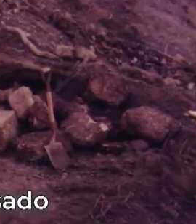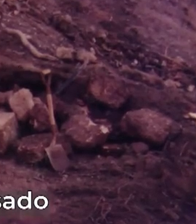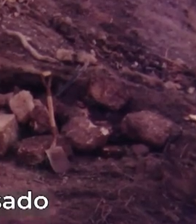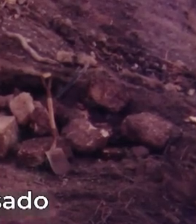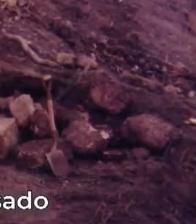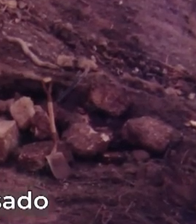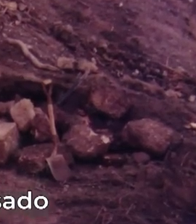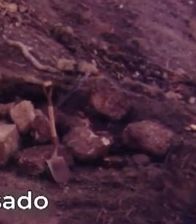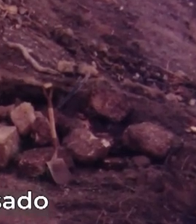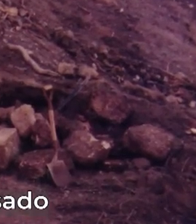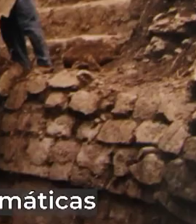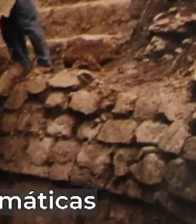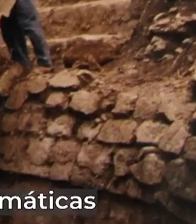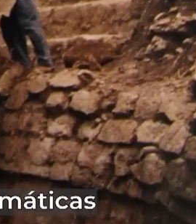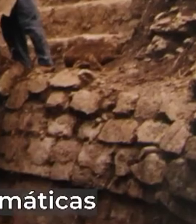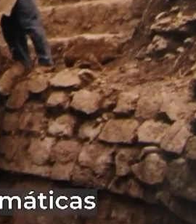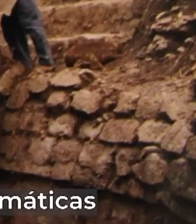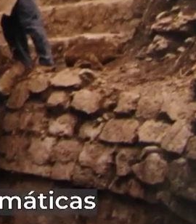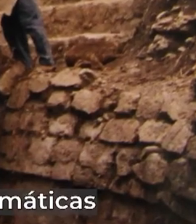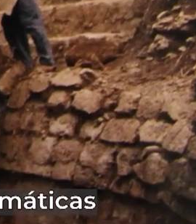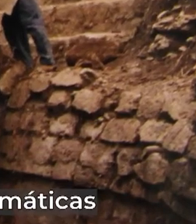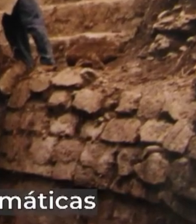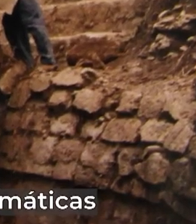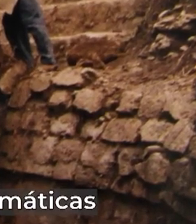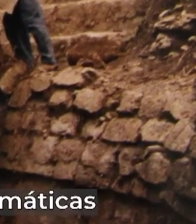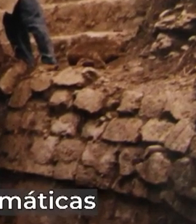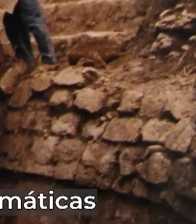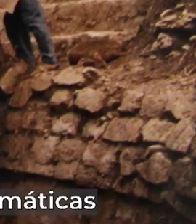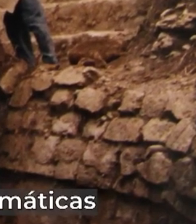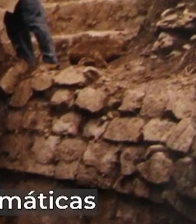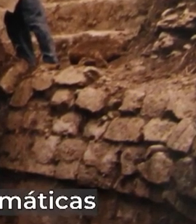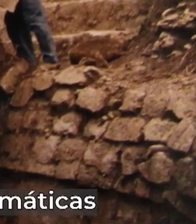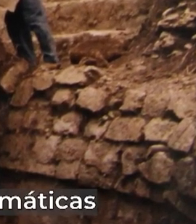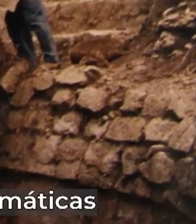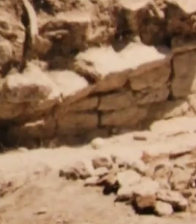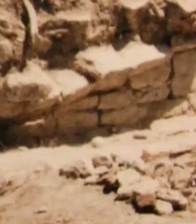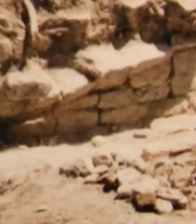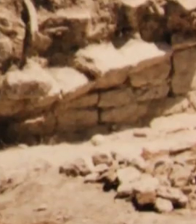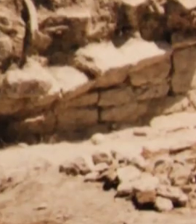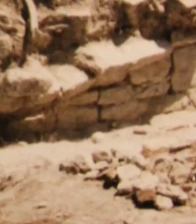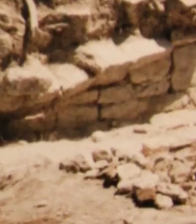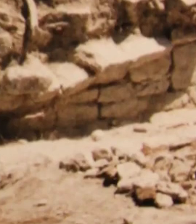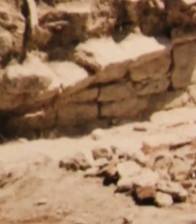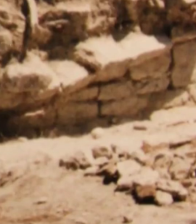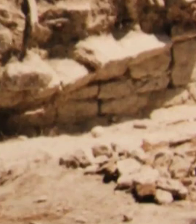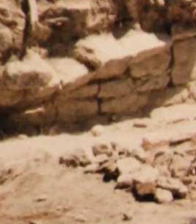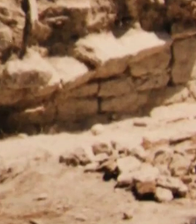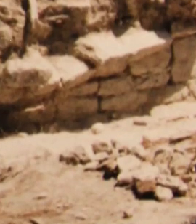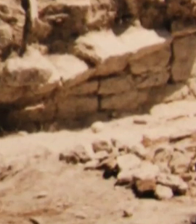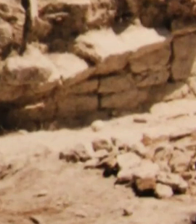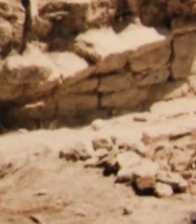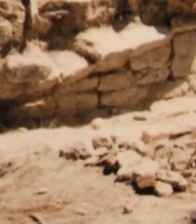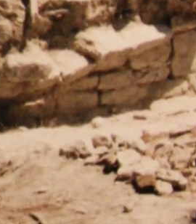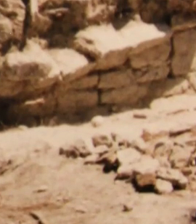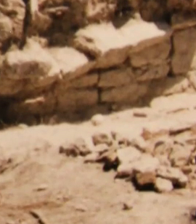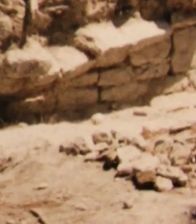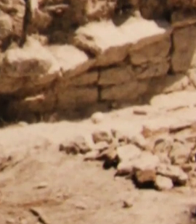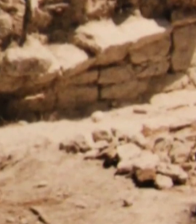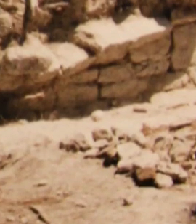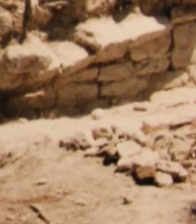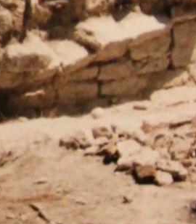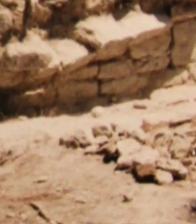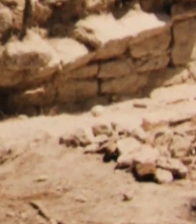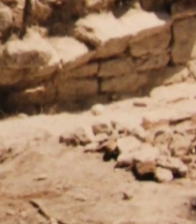del siglo pasado que el INAH emprendió investigaciones sistemáticas y trabajos de excavación y liberación de